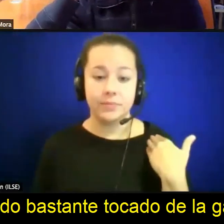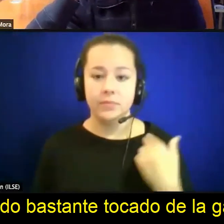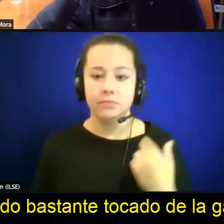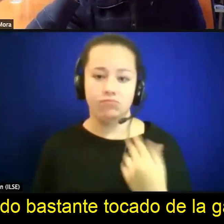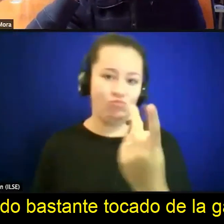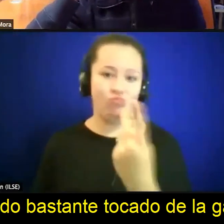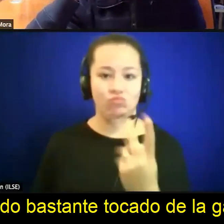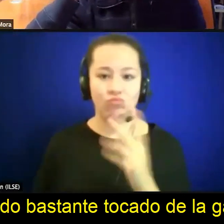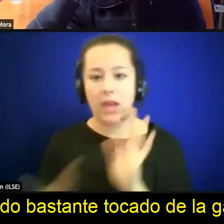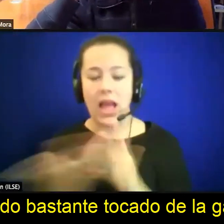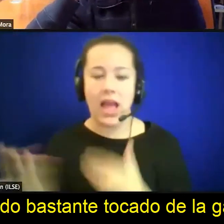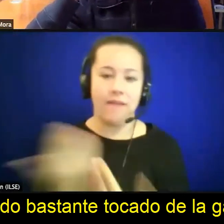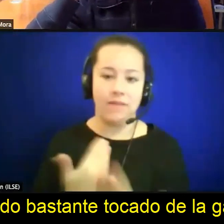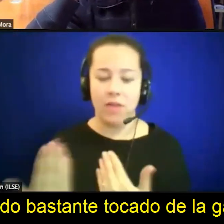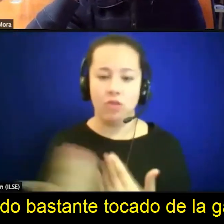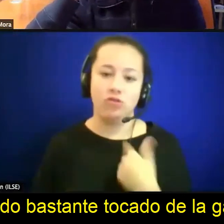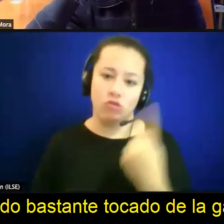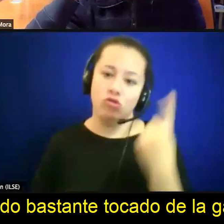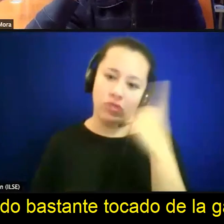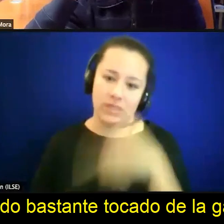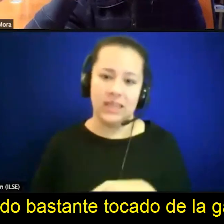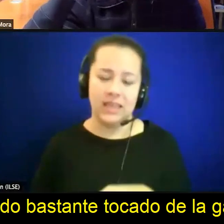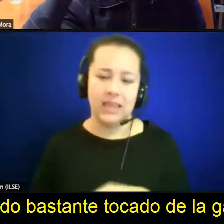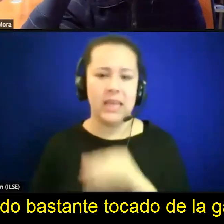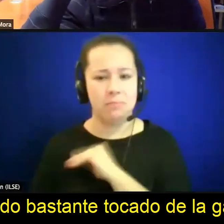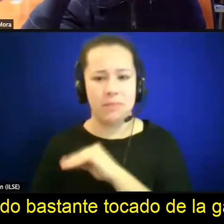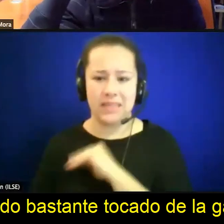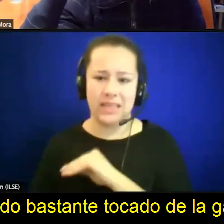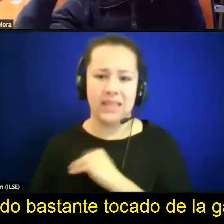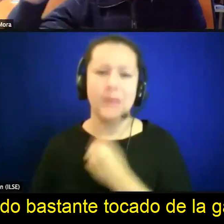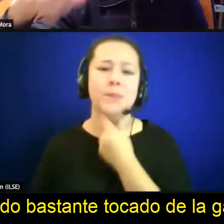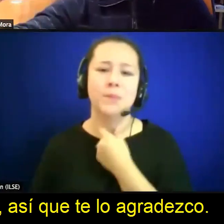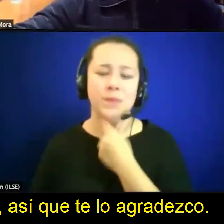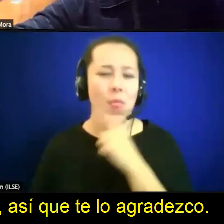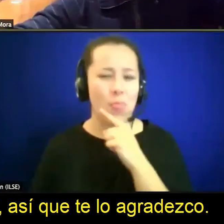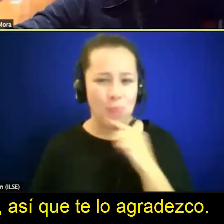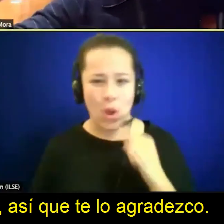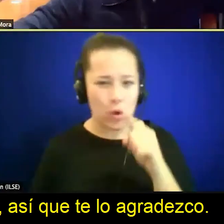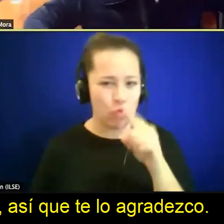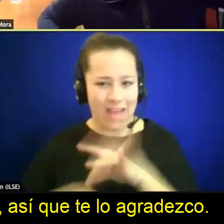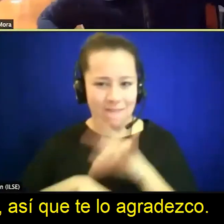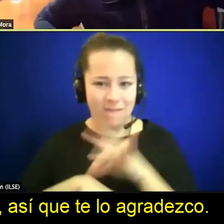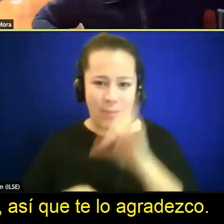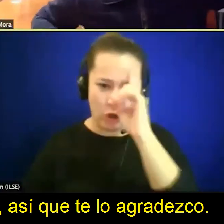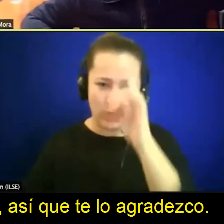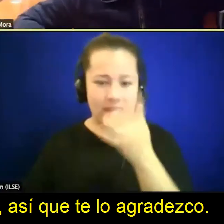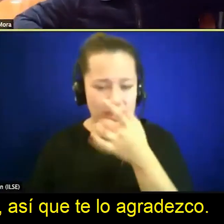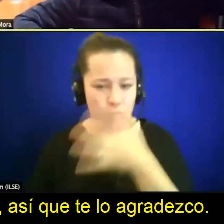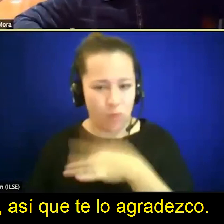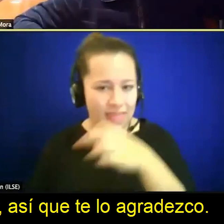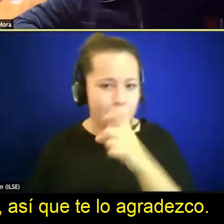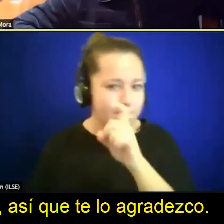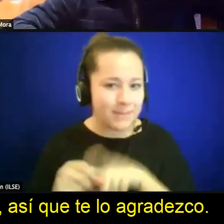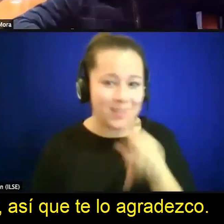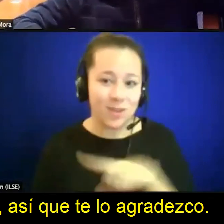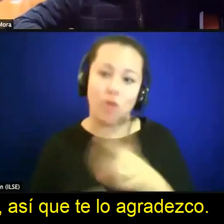comunicábamos y sé que has estado bastante tocado de la garganta, no sabíamos si podías asistir, así que te lo